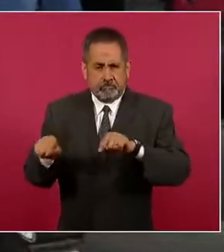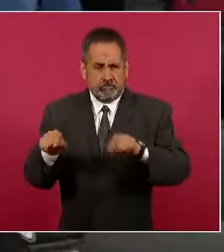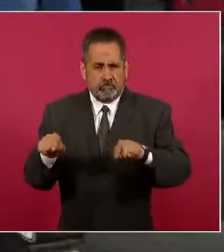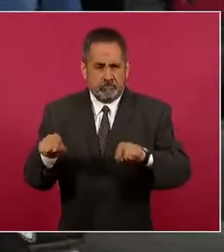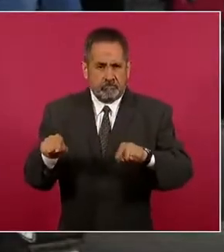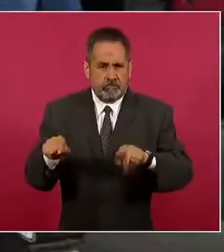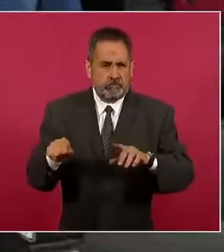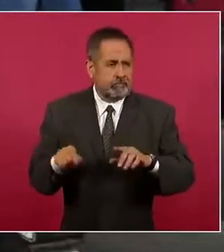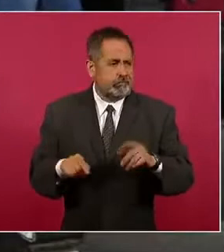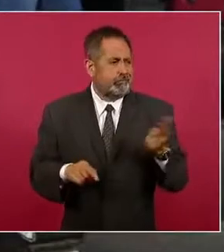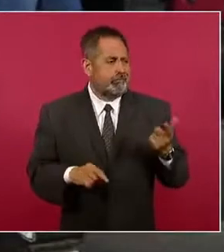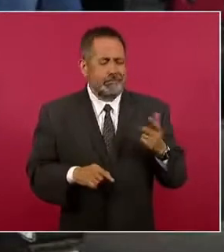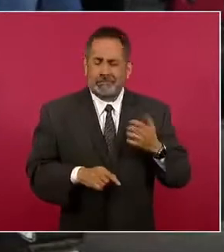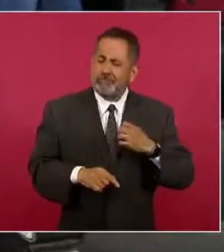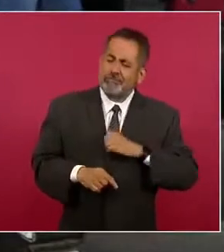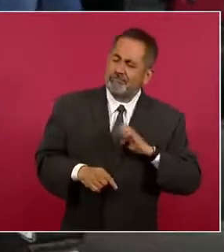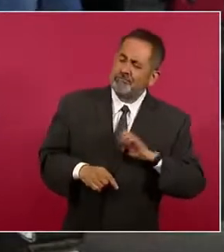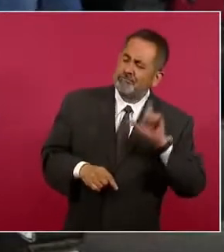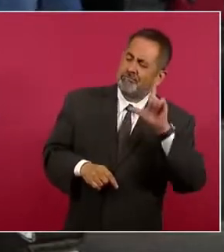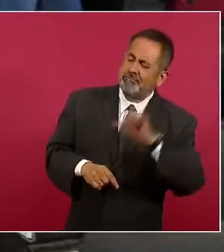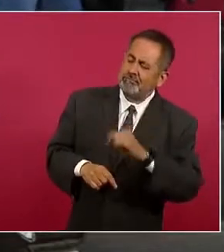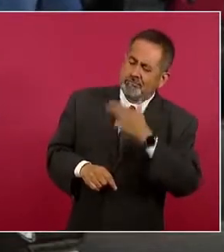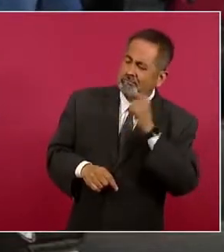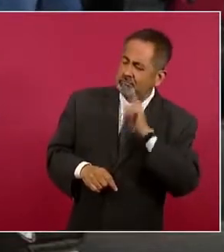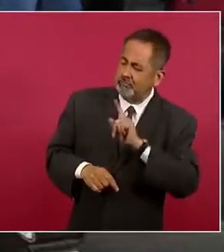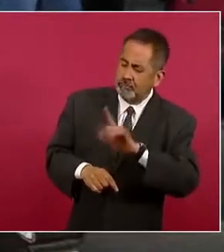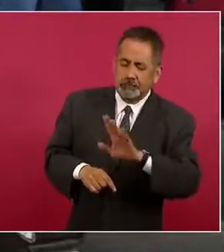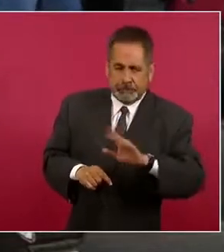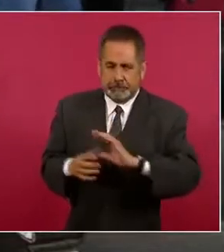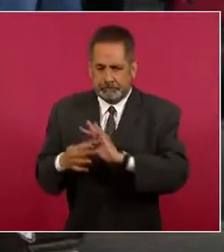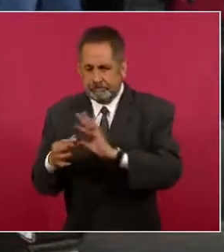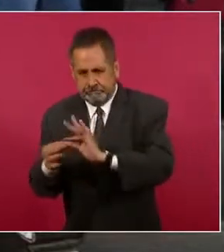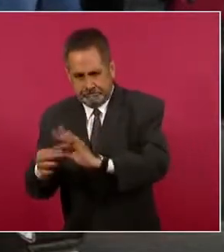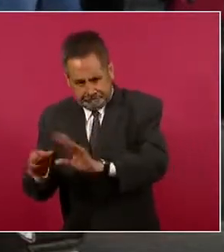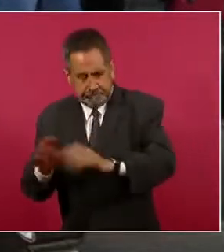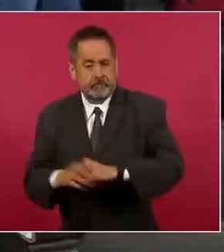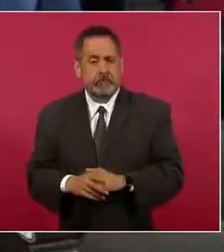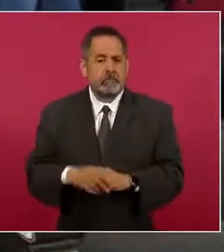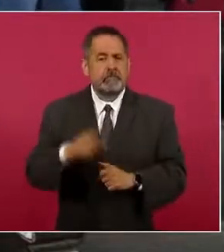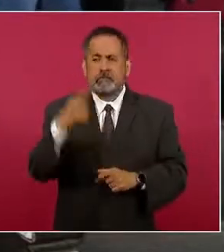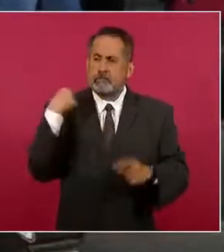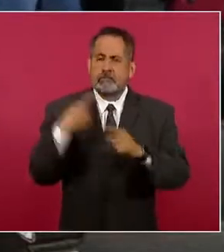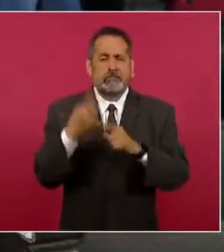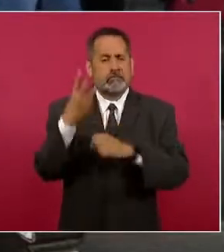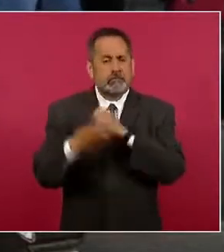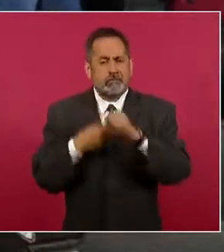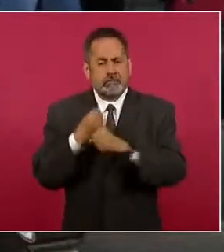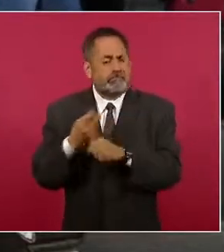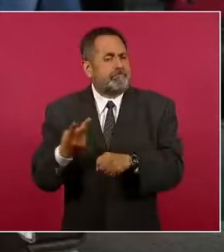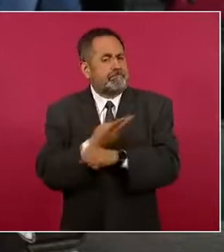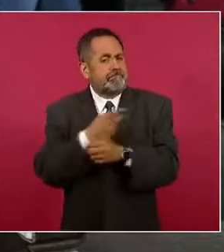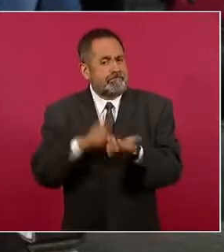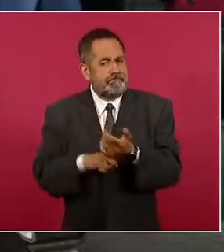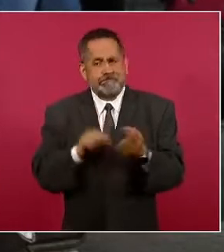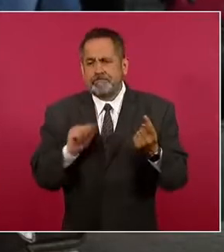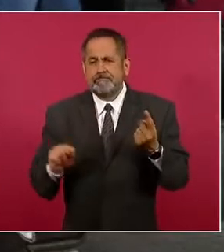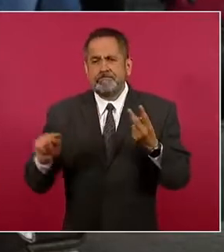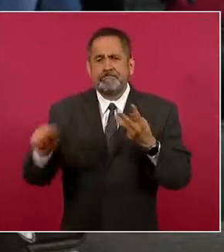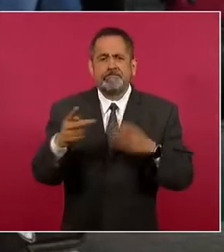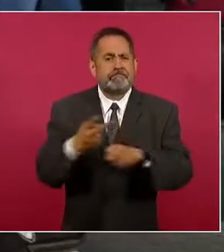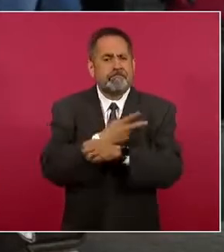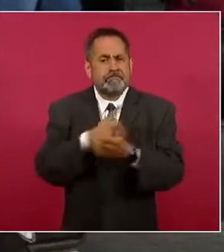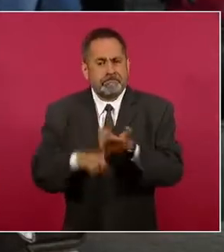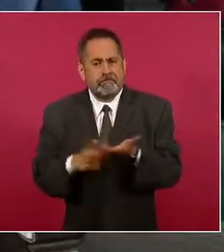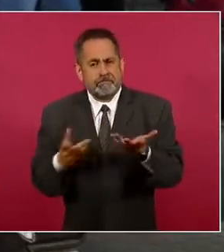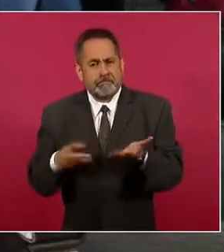originan la misoginia, ¿qué es lo que ha encontrado el gobierno federal a más de tres años de gobierno de las causas que se puedan dar en torno a